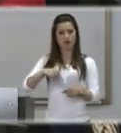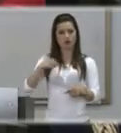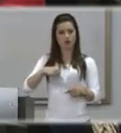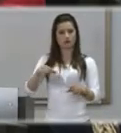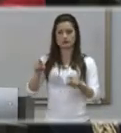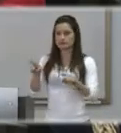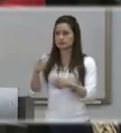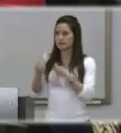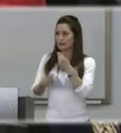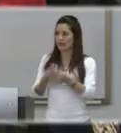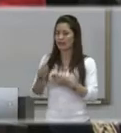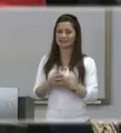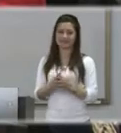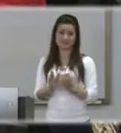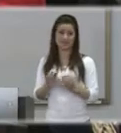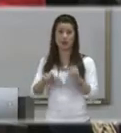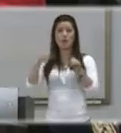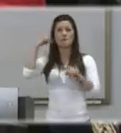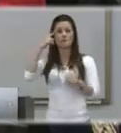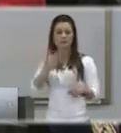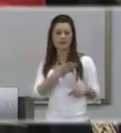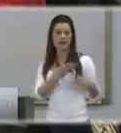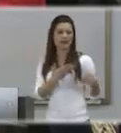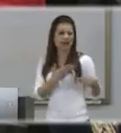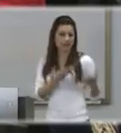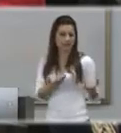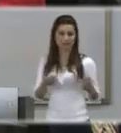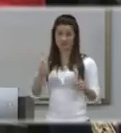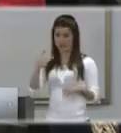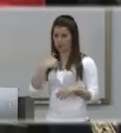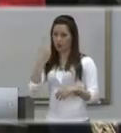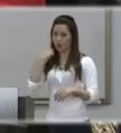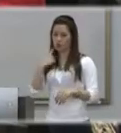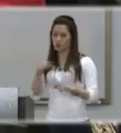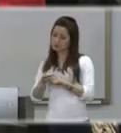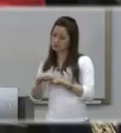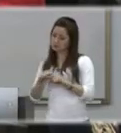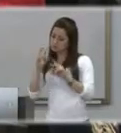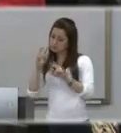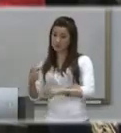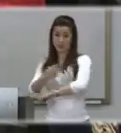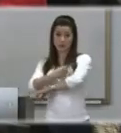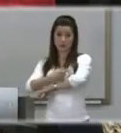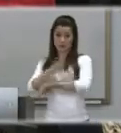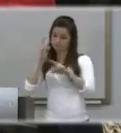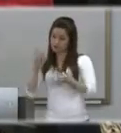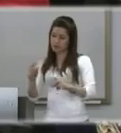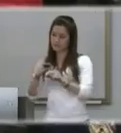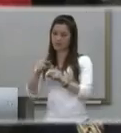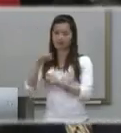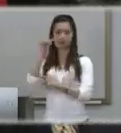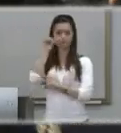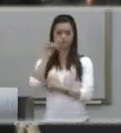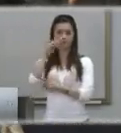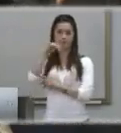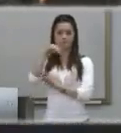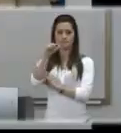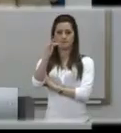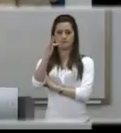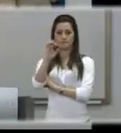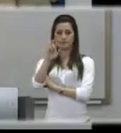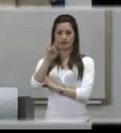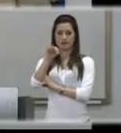es madre. Y yo hice un ejercicio de buscar en Google la palabra maternidad y entonces aparecen